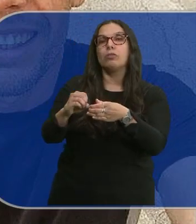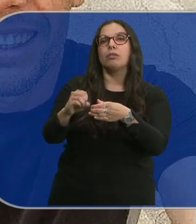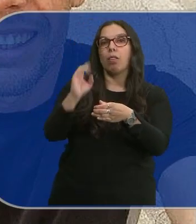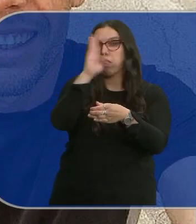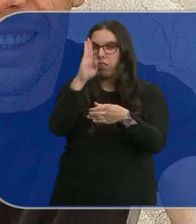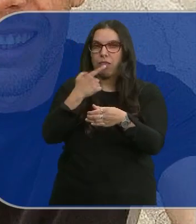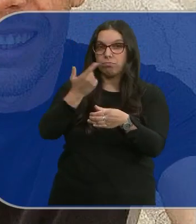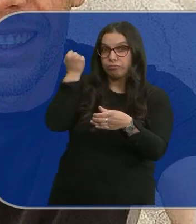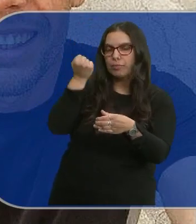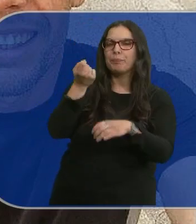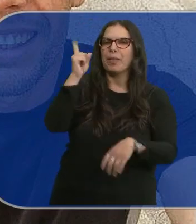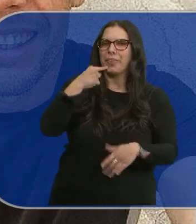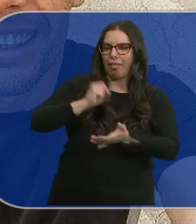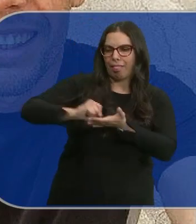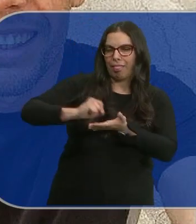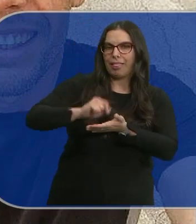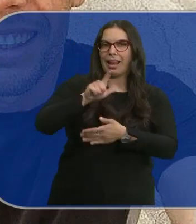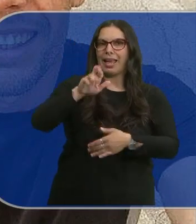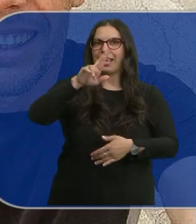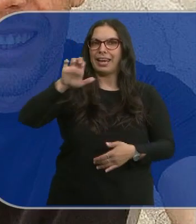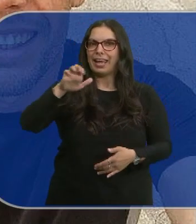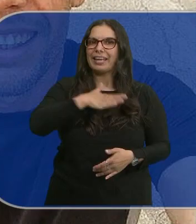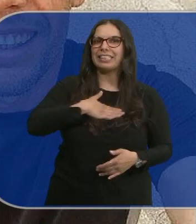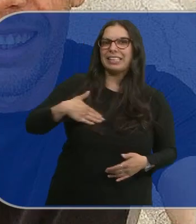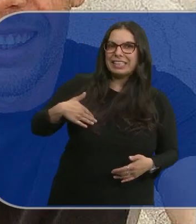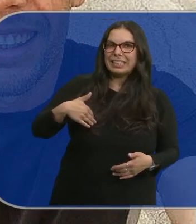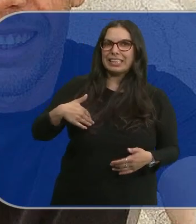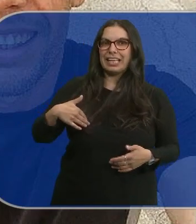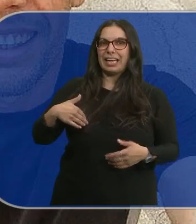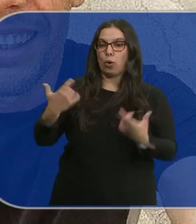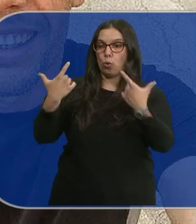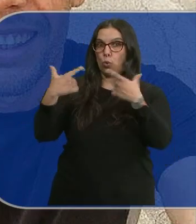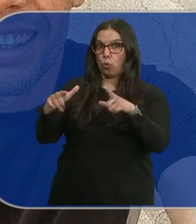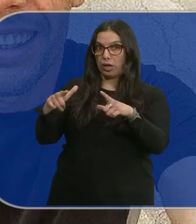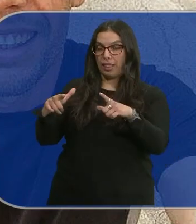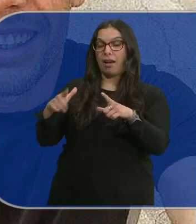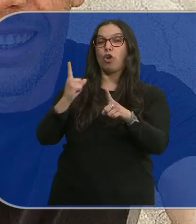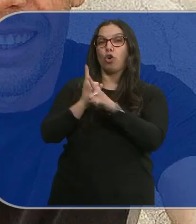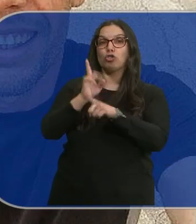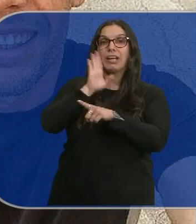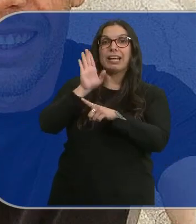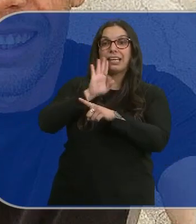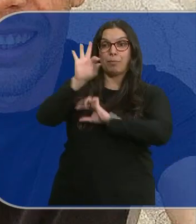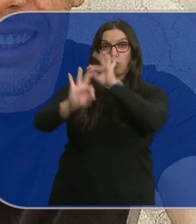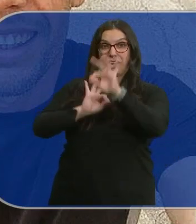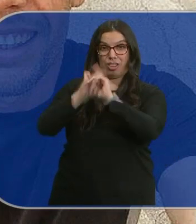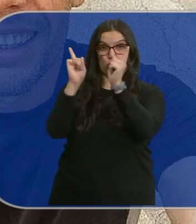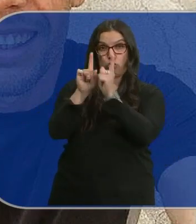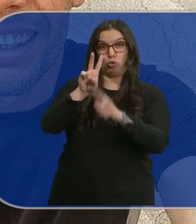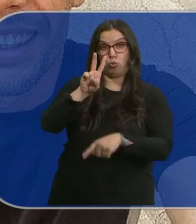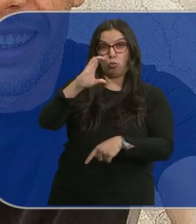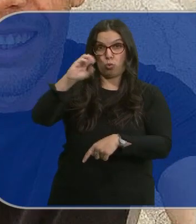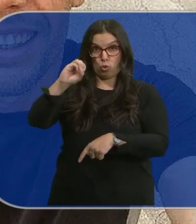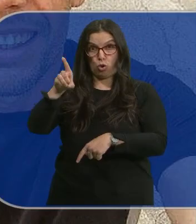sacando. Además, apuntó literalmente que Leire quiere remover todos los cimientos de la unidad contra el crimen organizado, que es la que está investigando